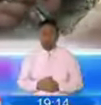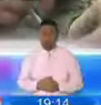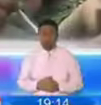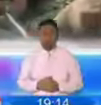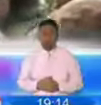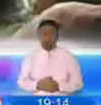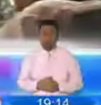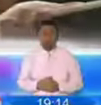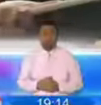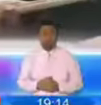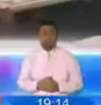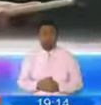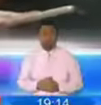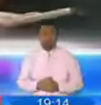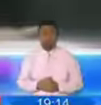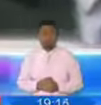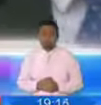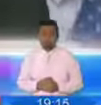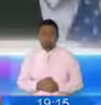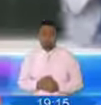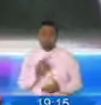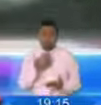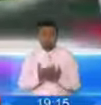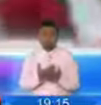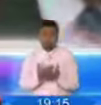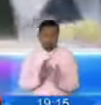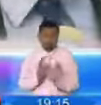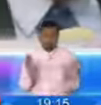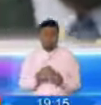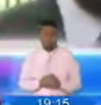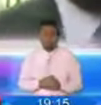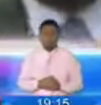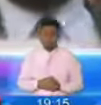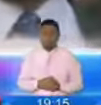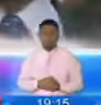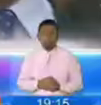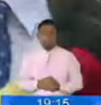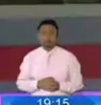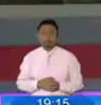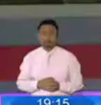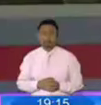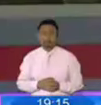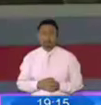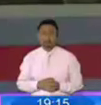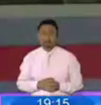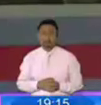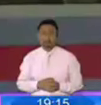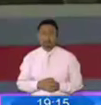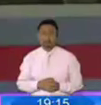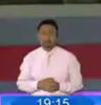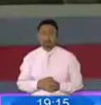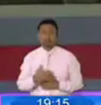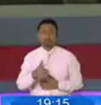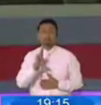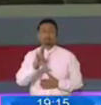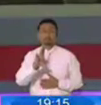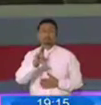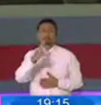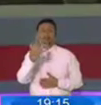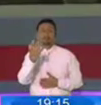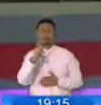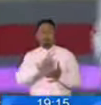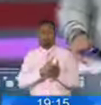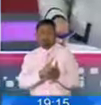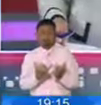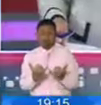Topic? Todo ha sido esclarecido. Gracias, gracias. Gracias a todos. Y cuando son las 19 horas con 15